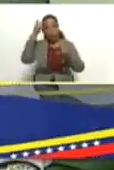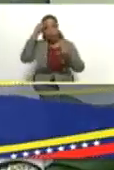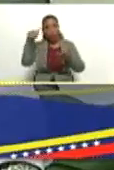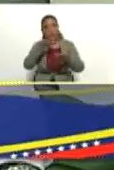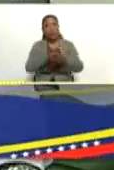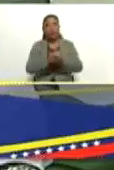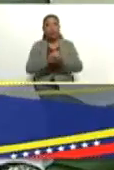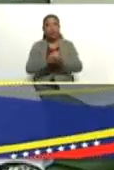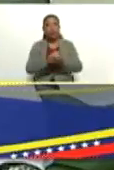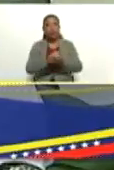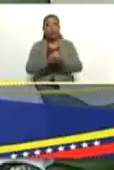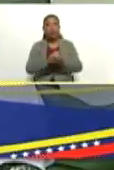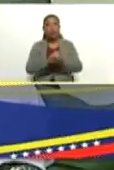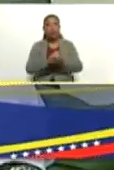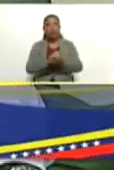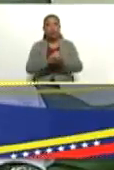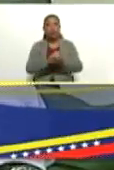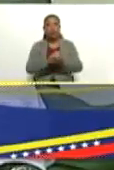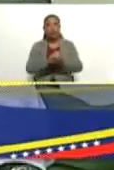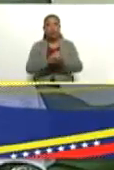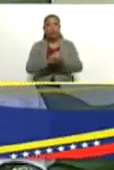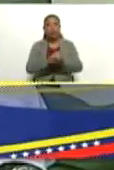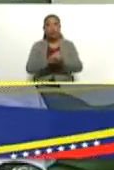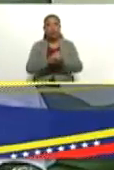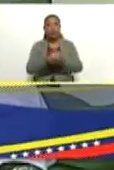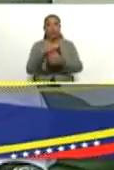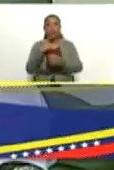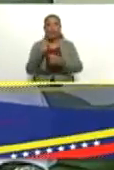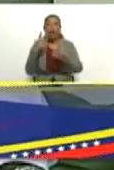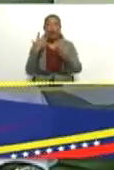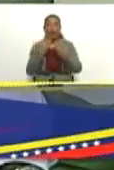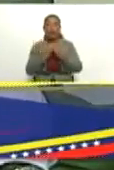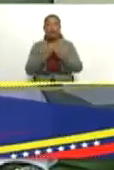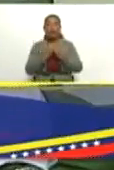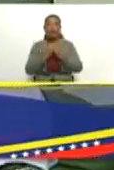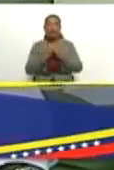Marque. Ah, dile a la compañera